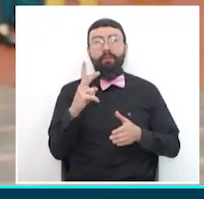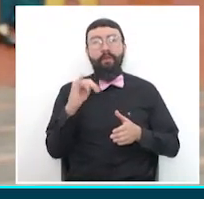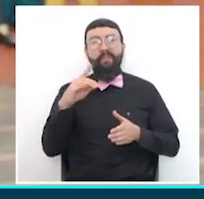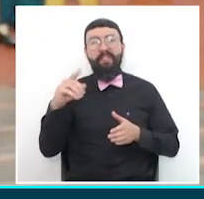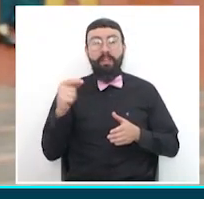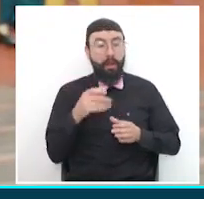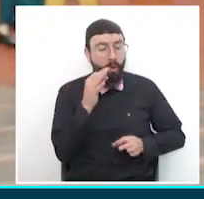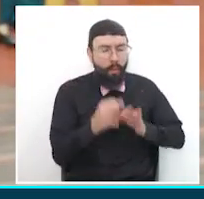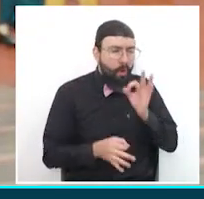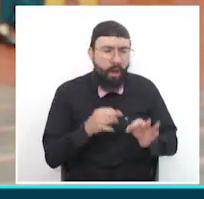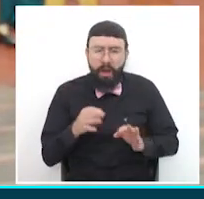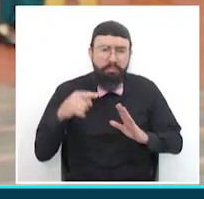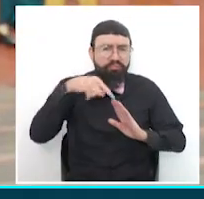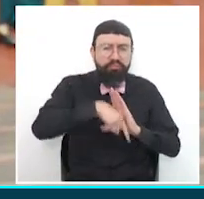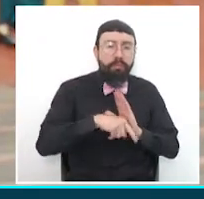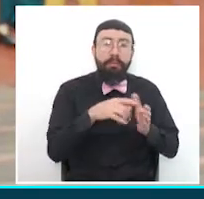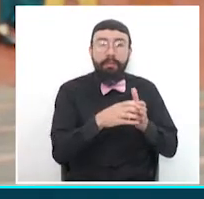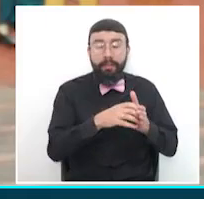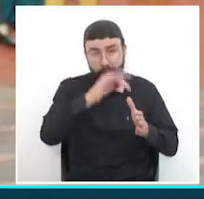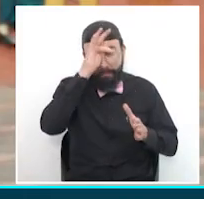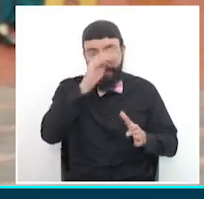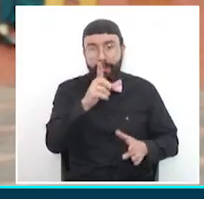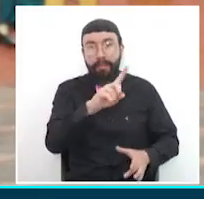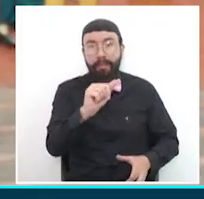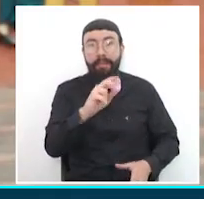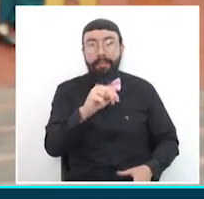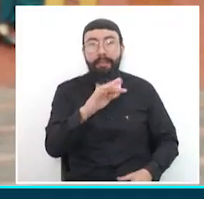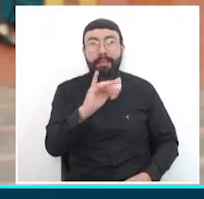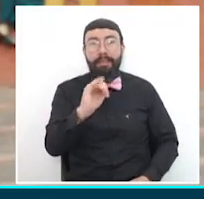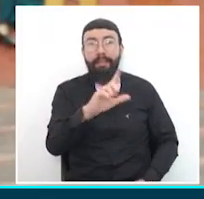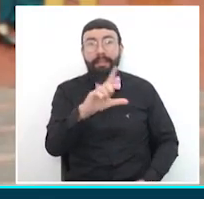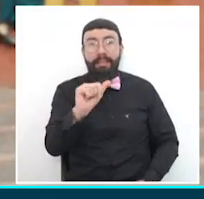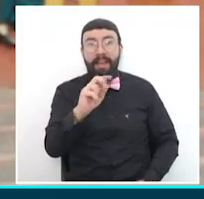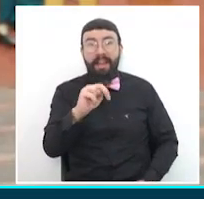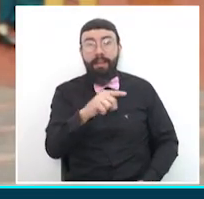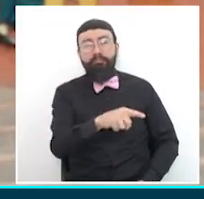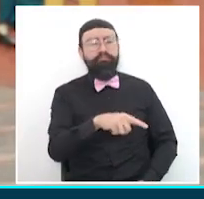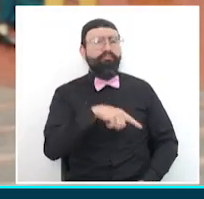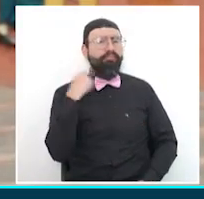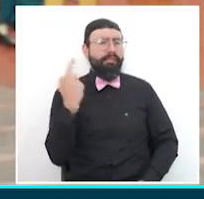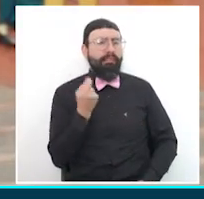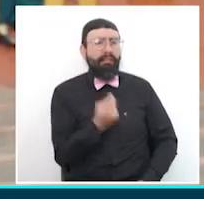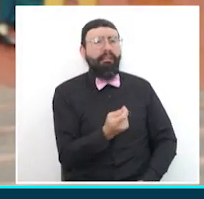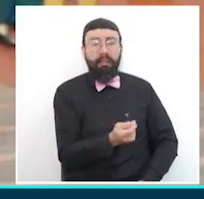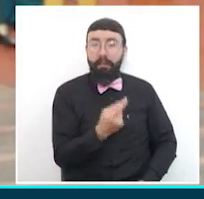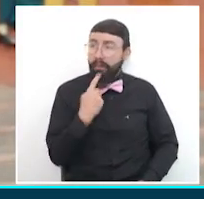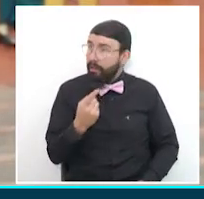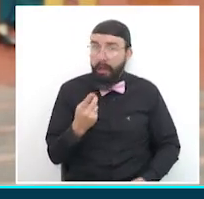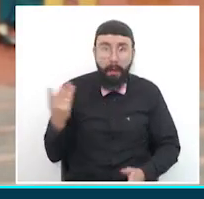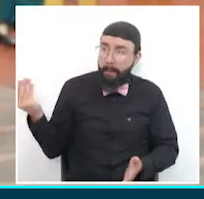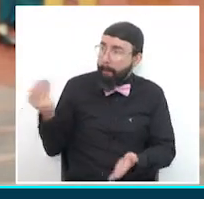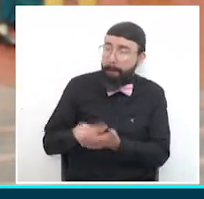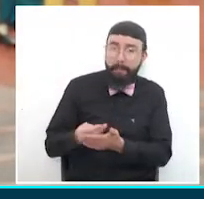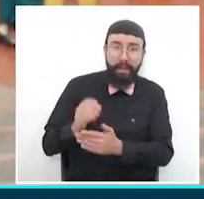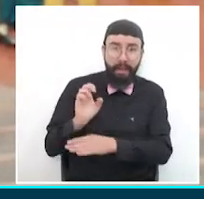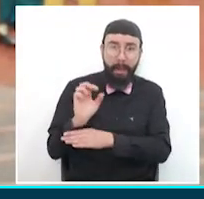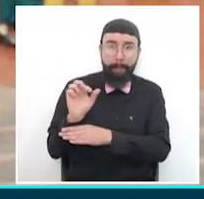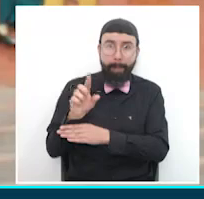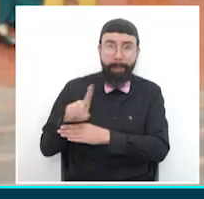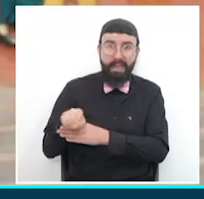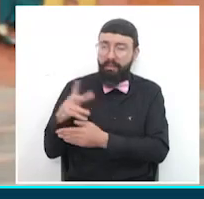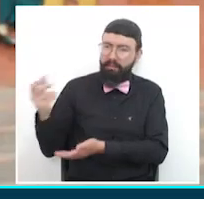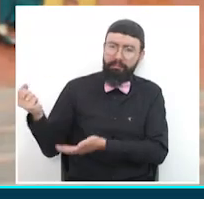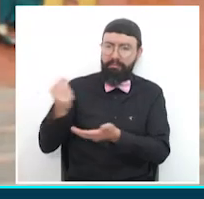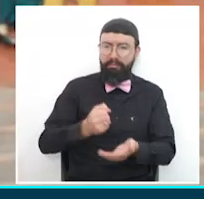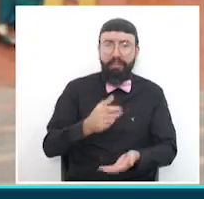cuidados intensivos en la clínica Santillana, está al borde de la quiebra. Ellos han manifestado que si no les pagan las EPS, quien les debe más